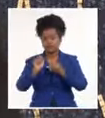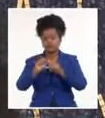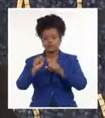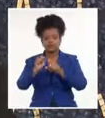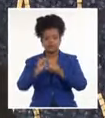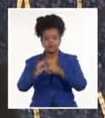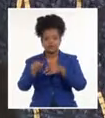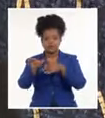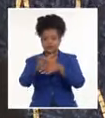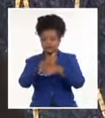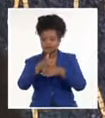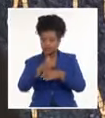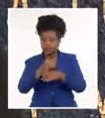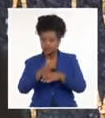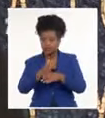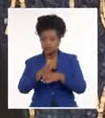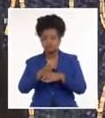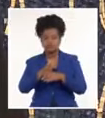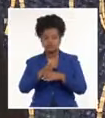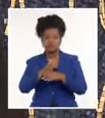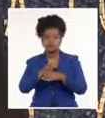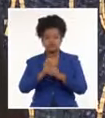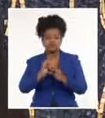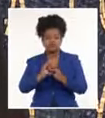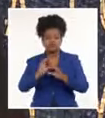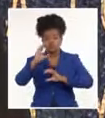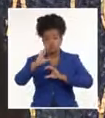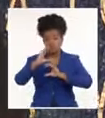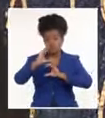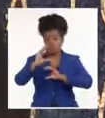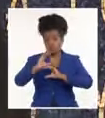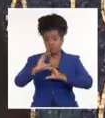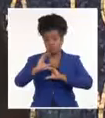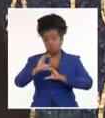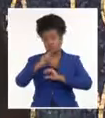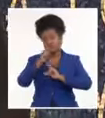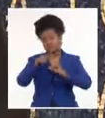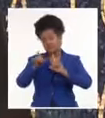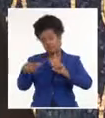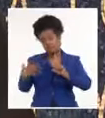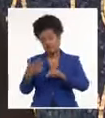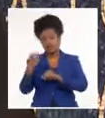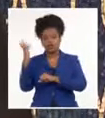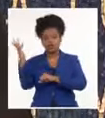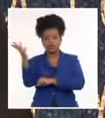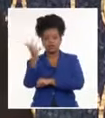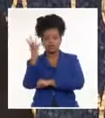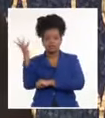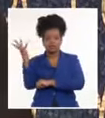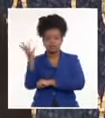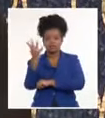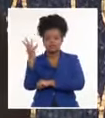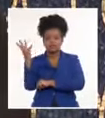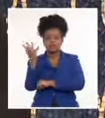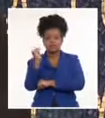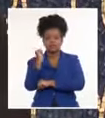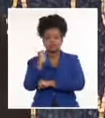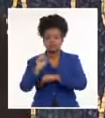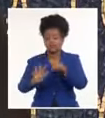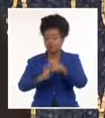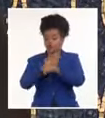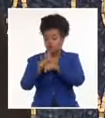trascendido en algunos medios, se van a tratar en la cumbre. Estoy hablando de cambio climático, pandemia. ¿Qué